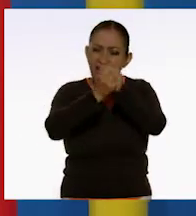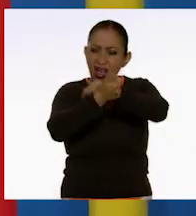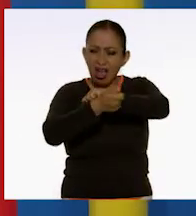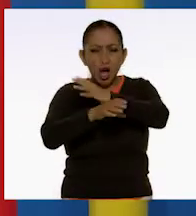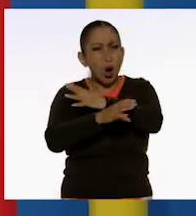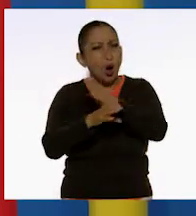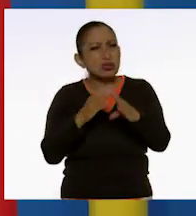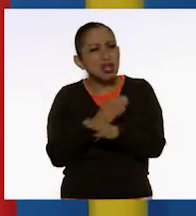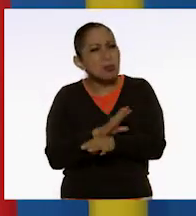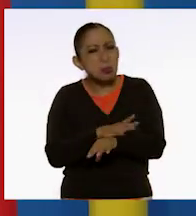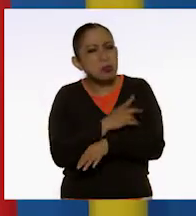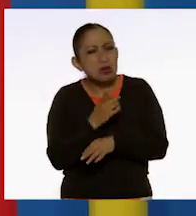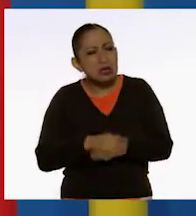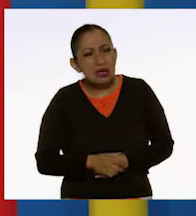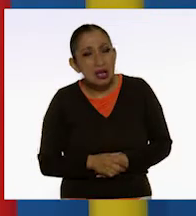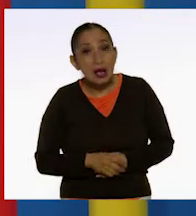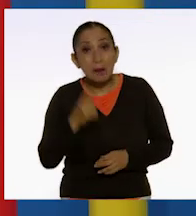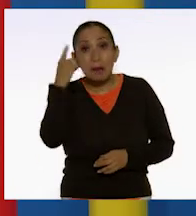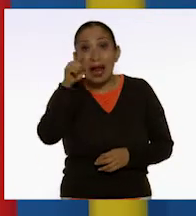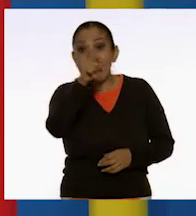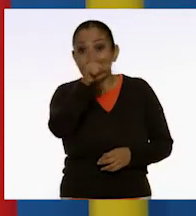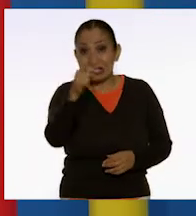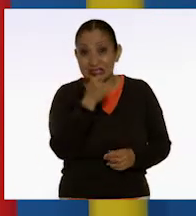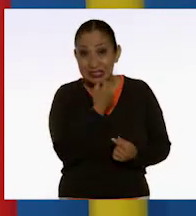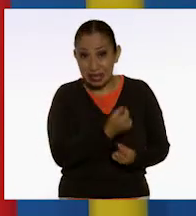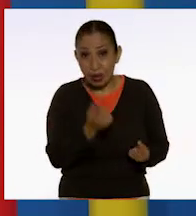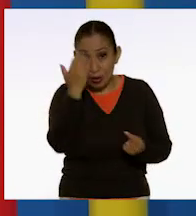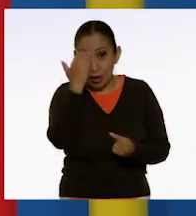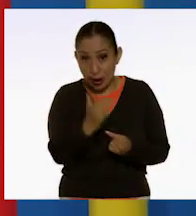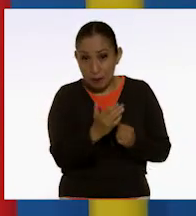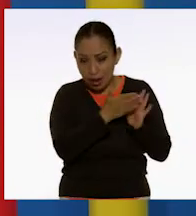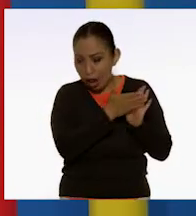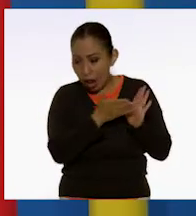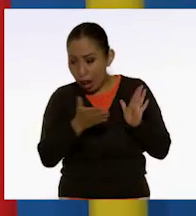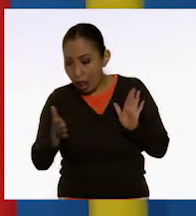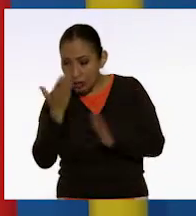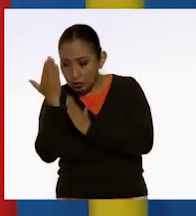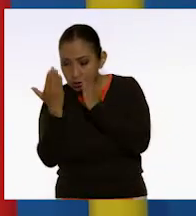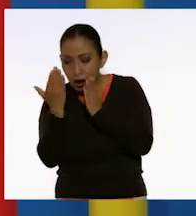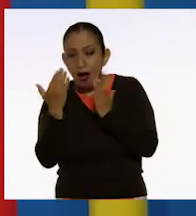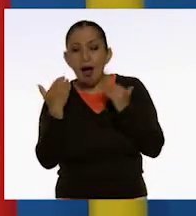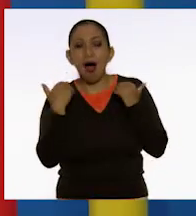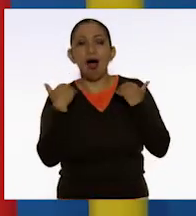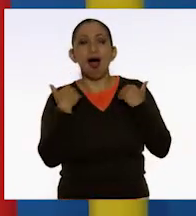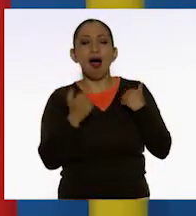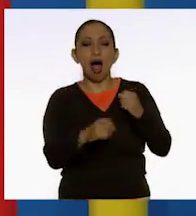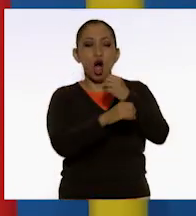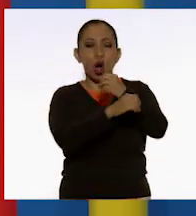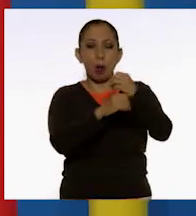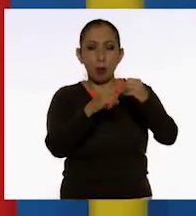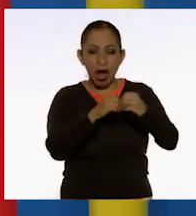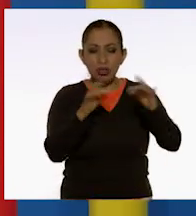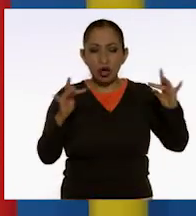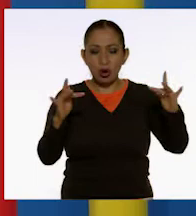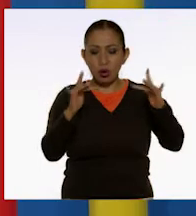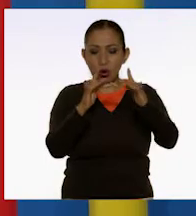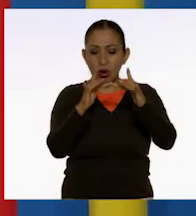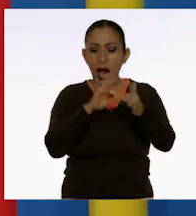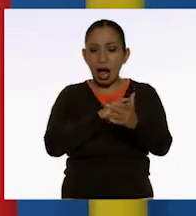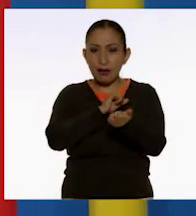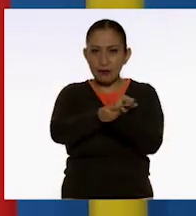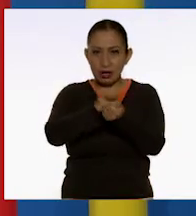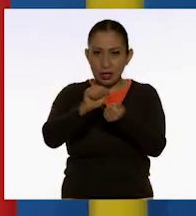cosas? Aspirando que niñas y niños, al completar su estudio, entiendan que la interacción de los objetos produce